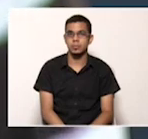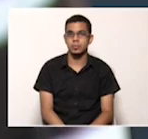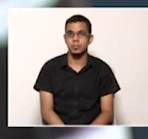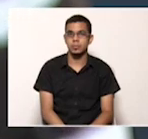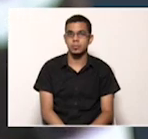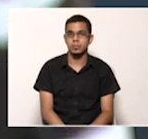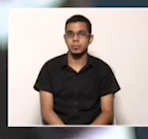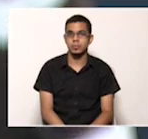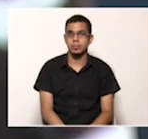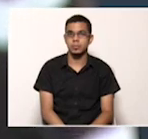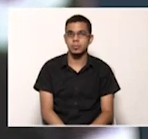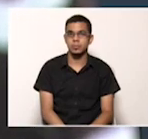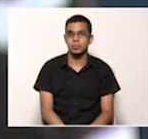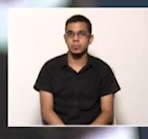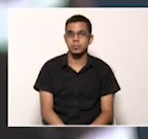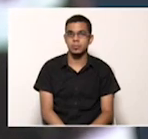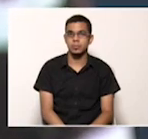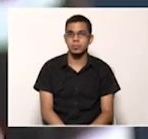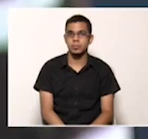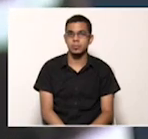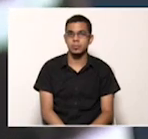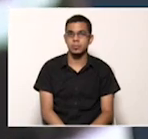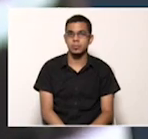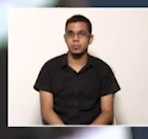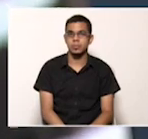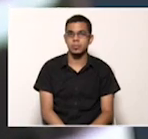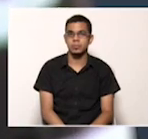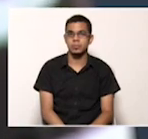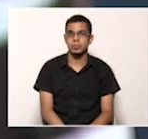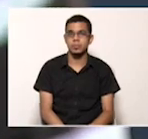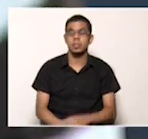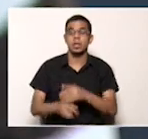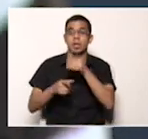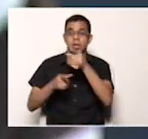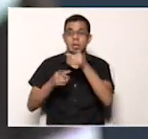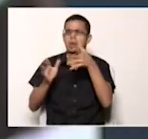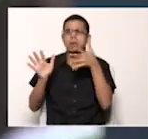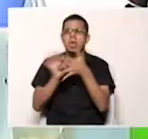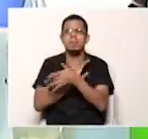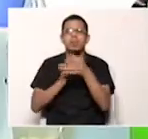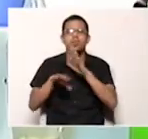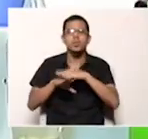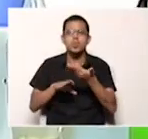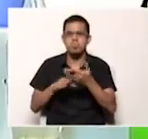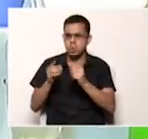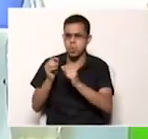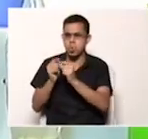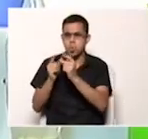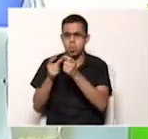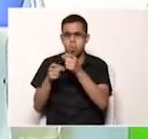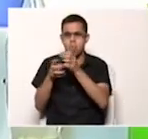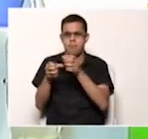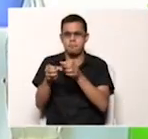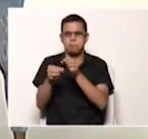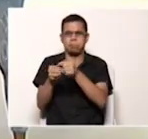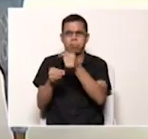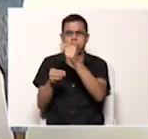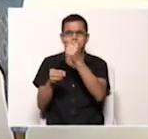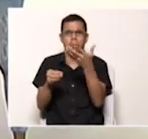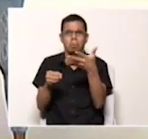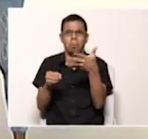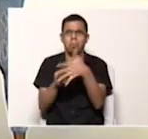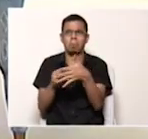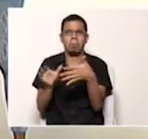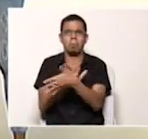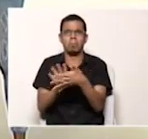Entonces, ese líquido se dilató por acción del calor de mi mano. De la mano. Muy bien. Muy bien. Ok,